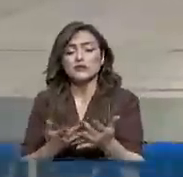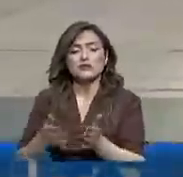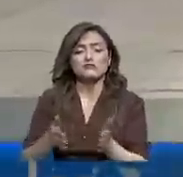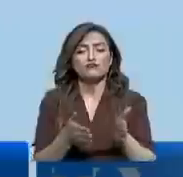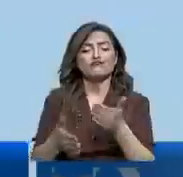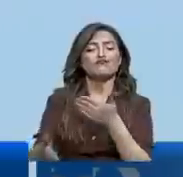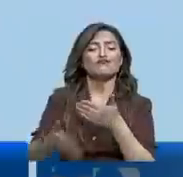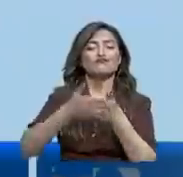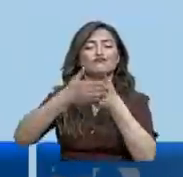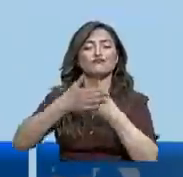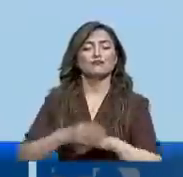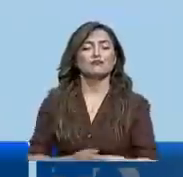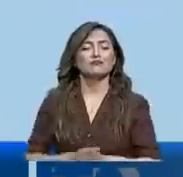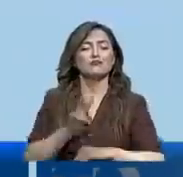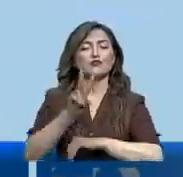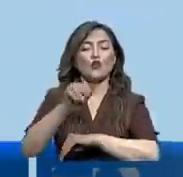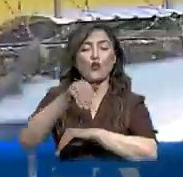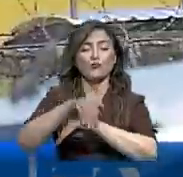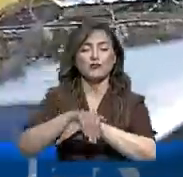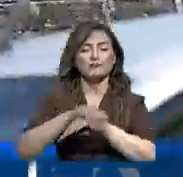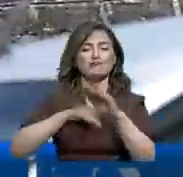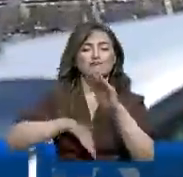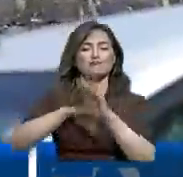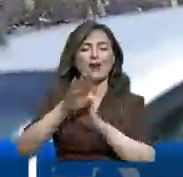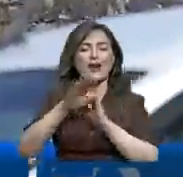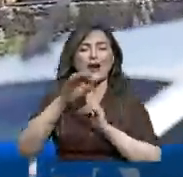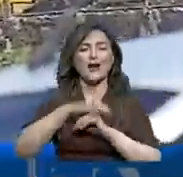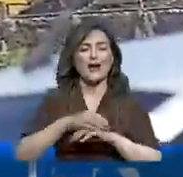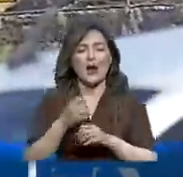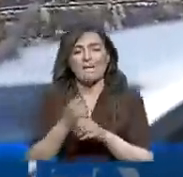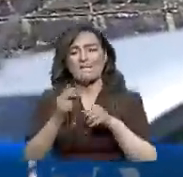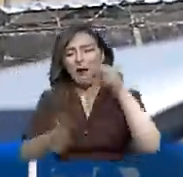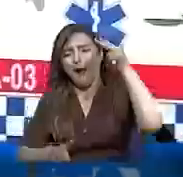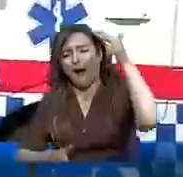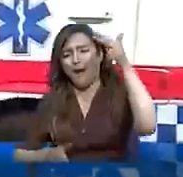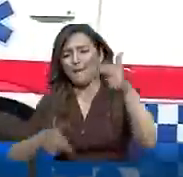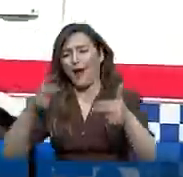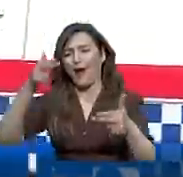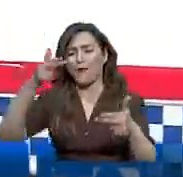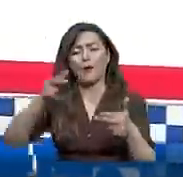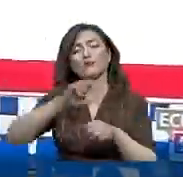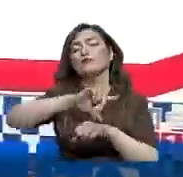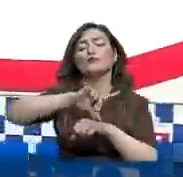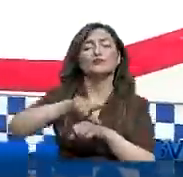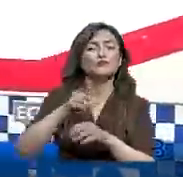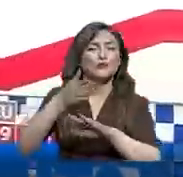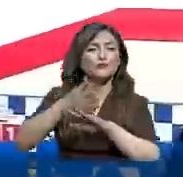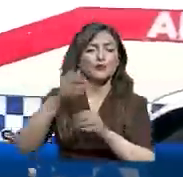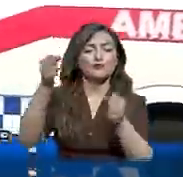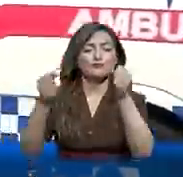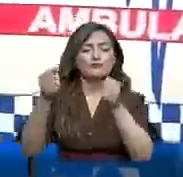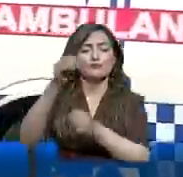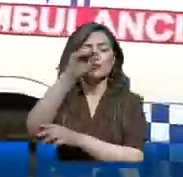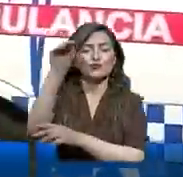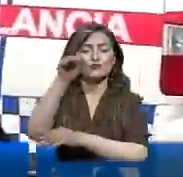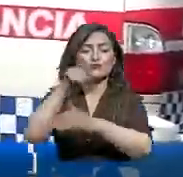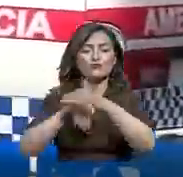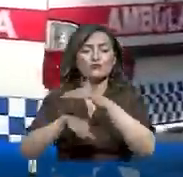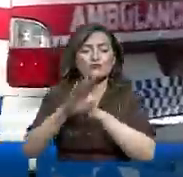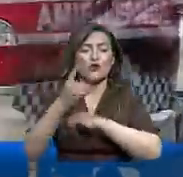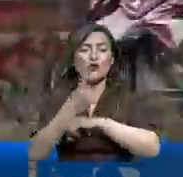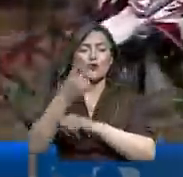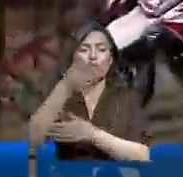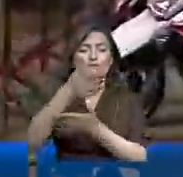al tránsito cerca de las 2 de la tarde más de explotaciones arqueras esporádicas minutos después pudieron entrar las ambulancias y hora y media